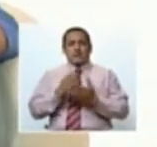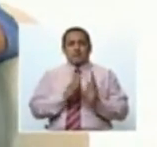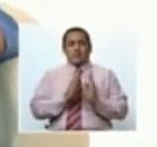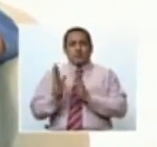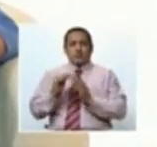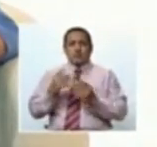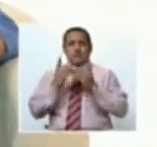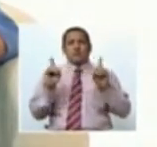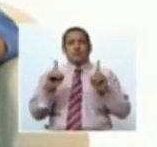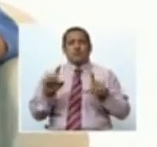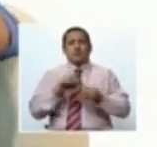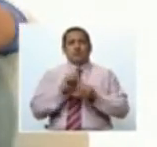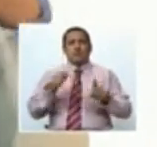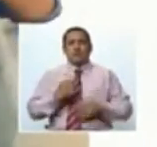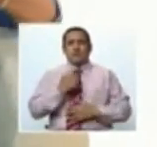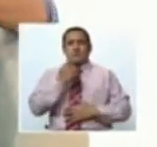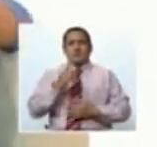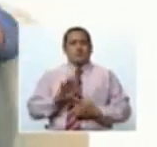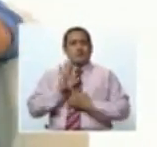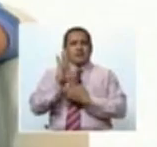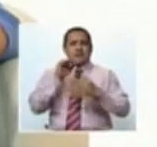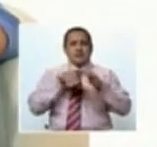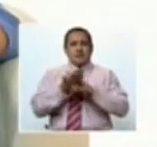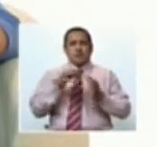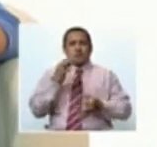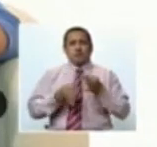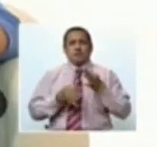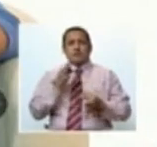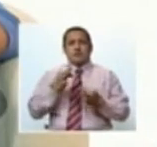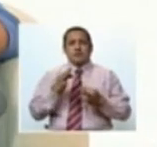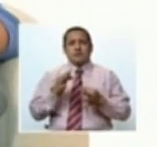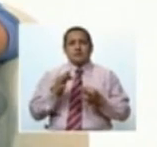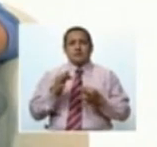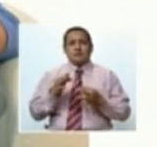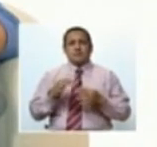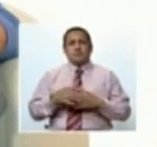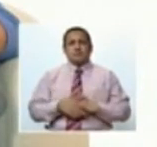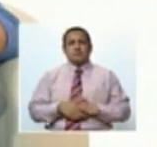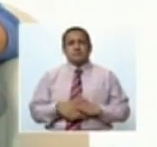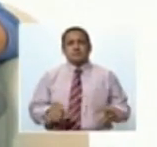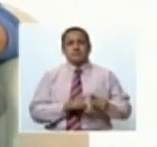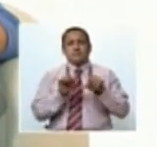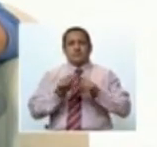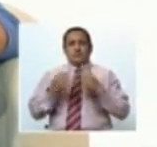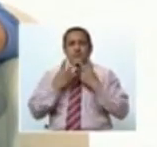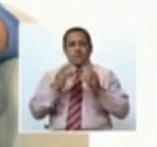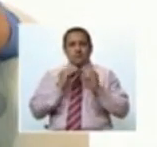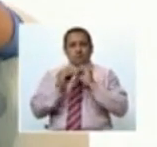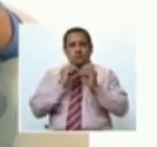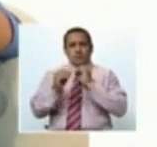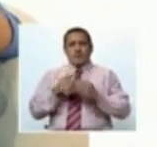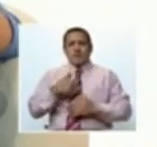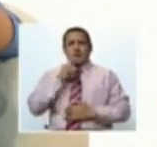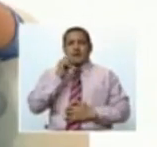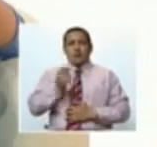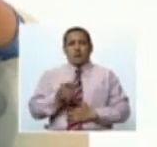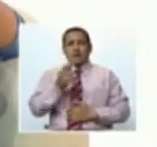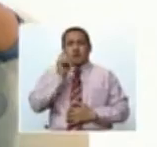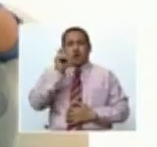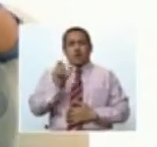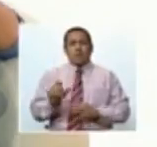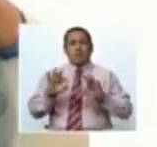proceso de divorcio no ha estado presente en el proceso, ¿no? Claro. Con lo cual, habría resuelto el